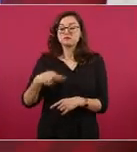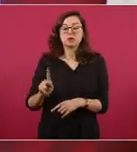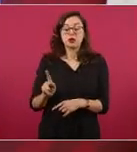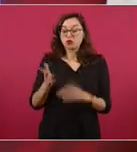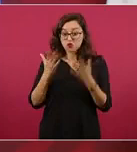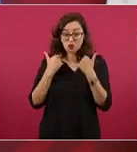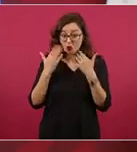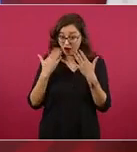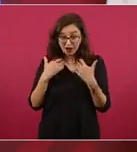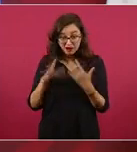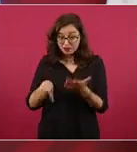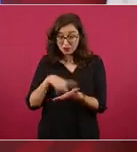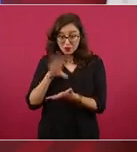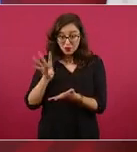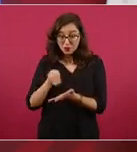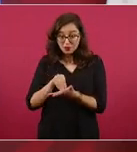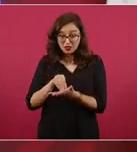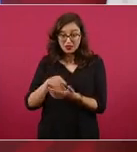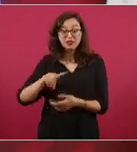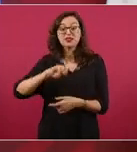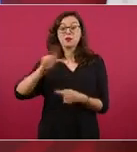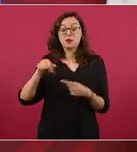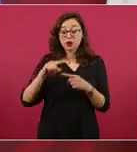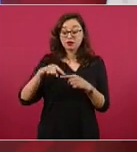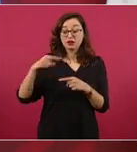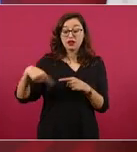Fíjense, a los dos días,